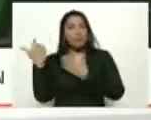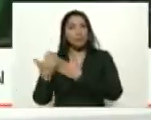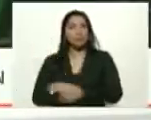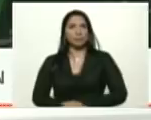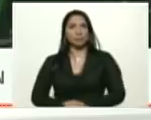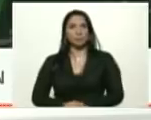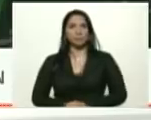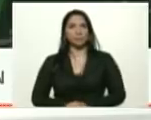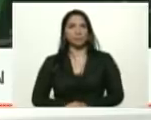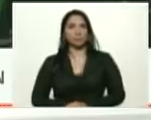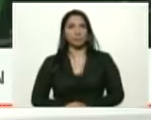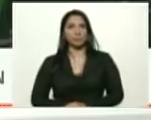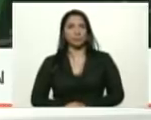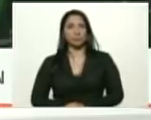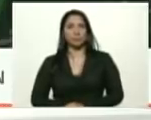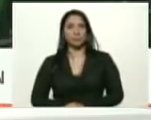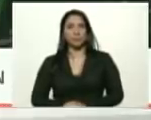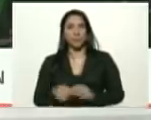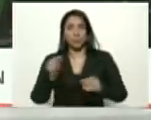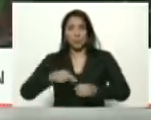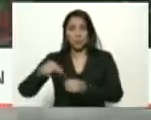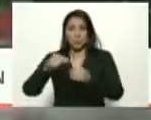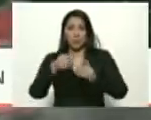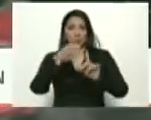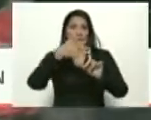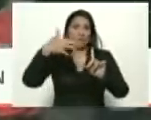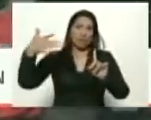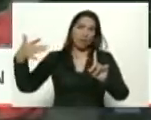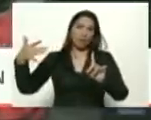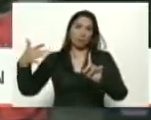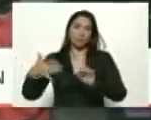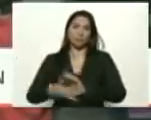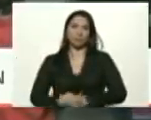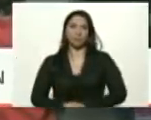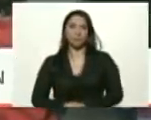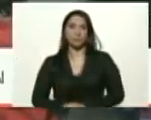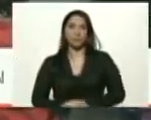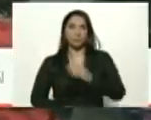Castro para la siembra de cereales